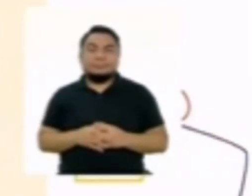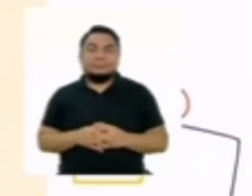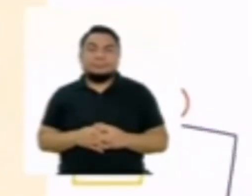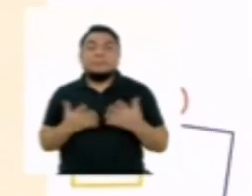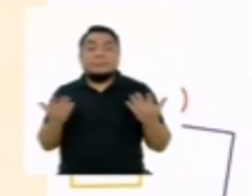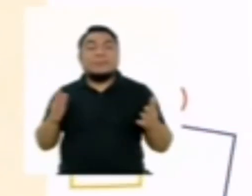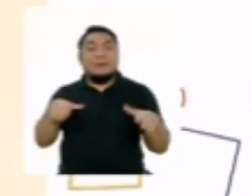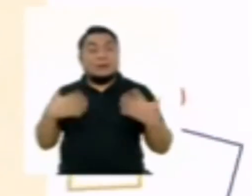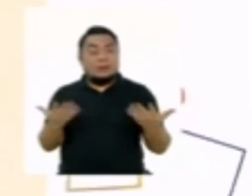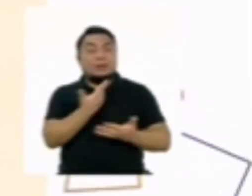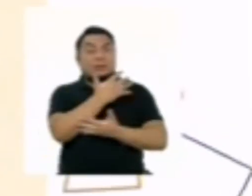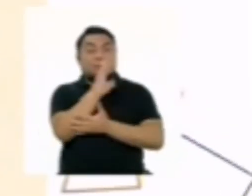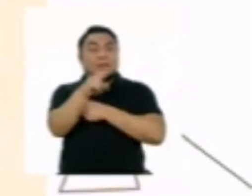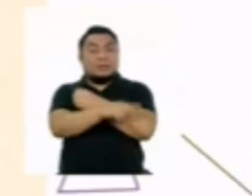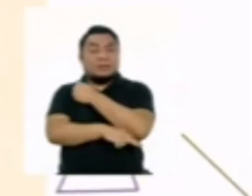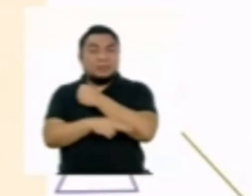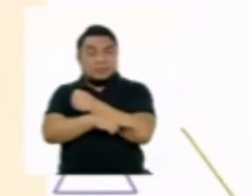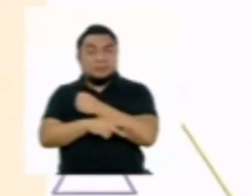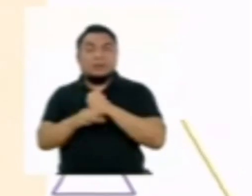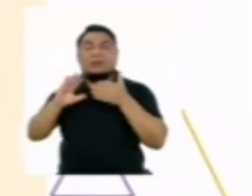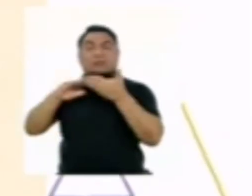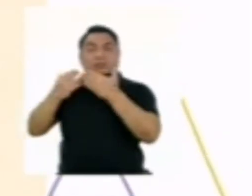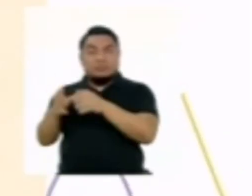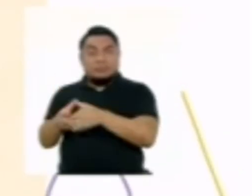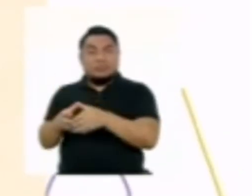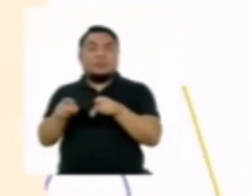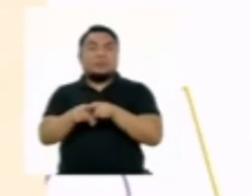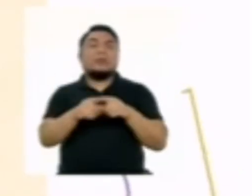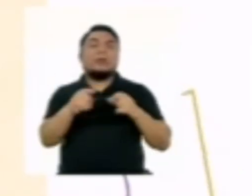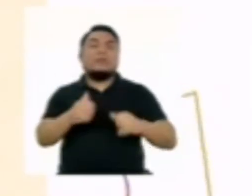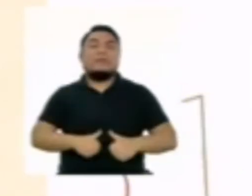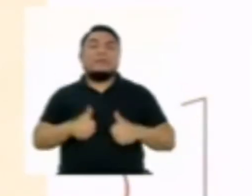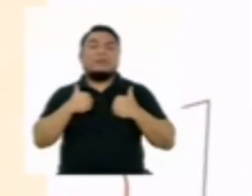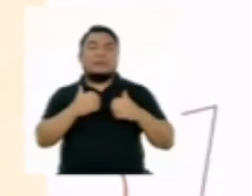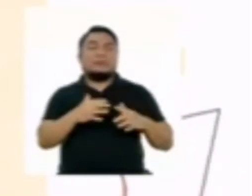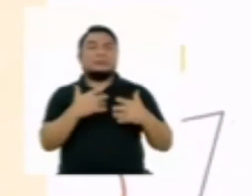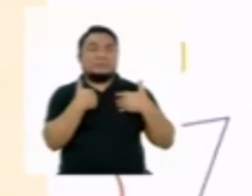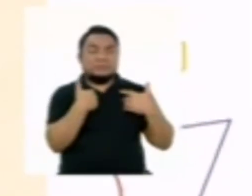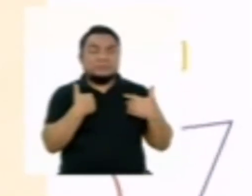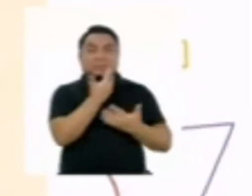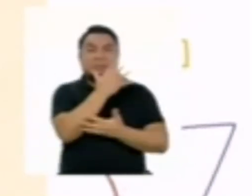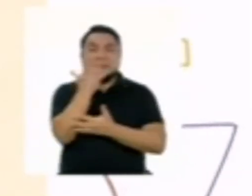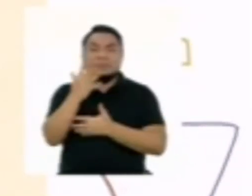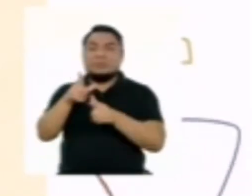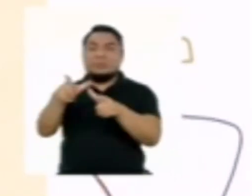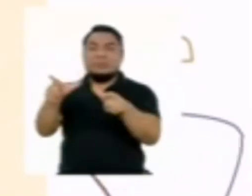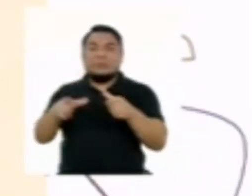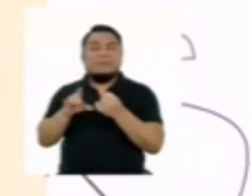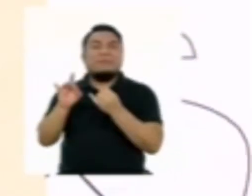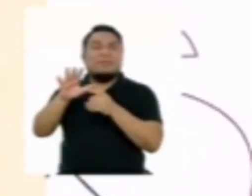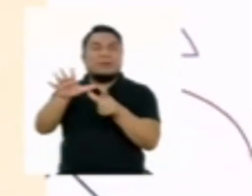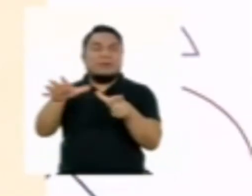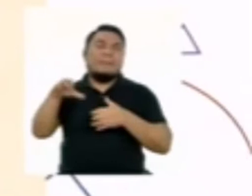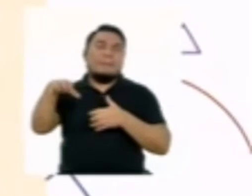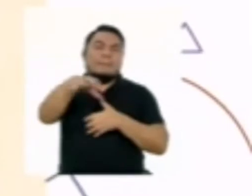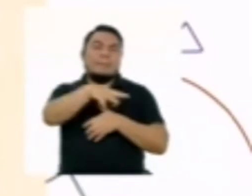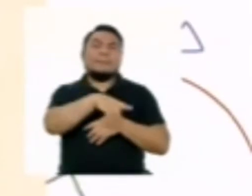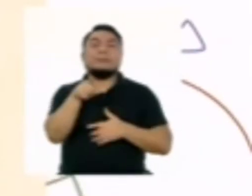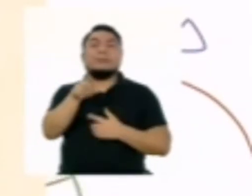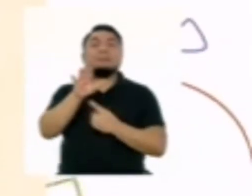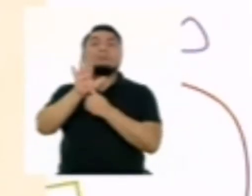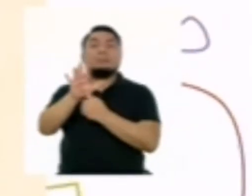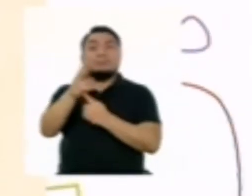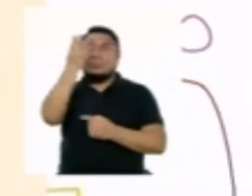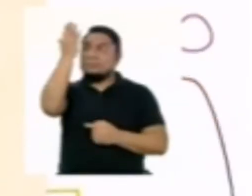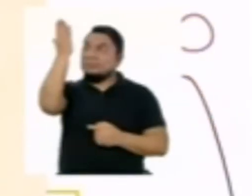Hay parques nacionales, reservas comunales, refugios de vida silvestre, santuarios y otras áreas más, como